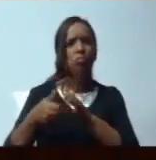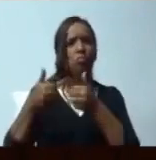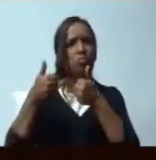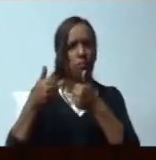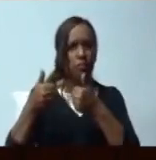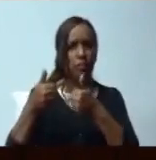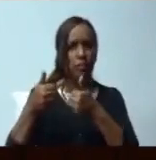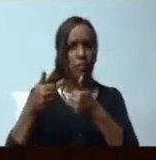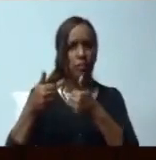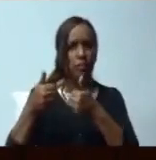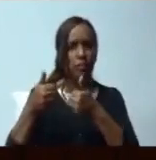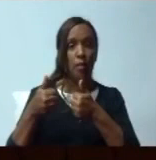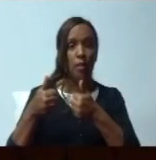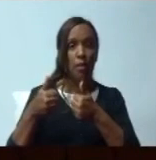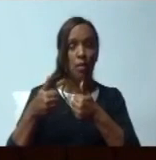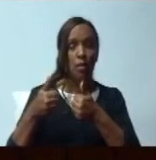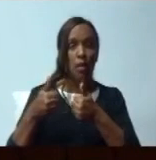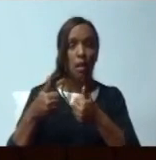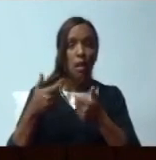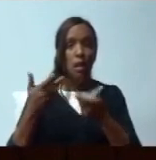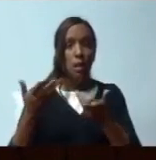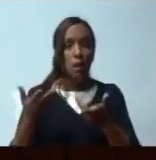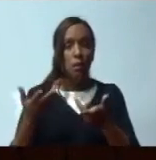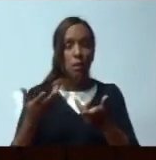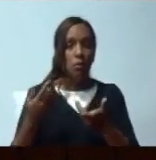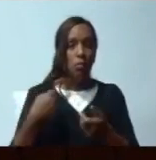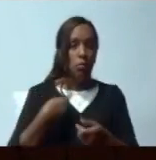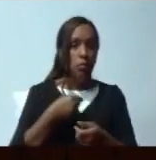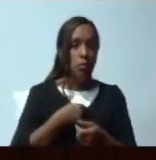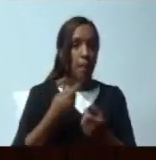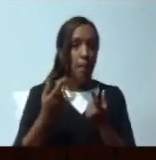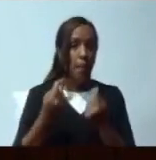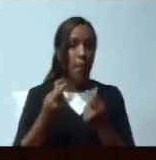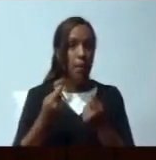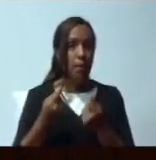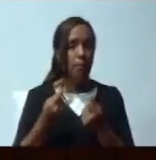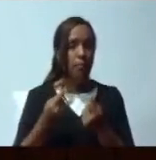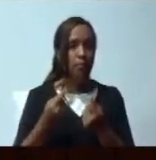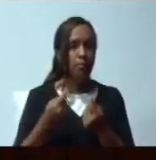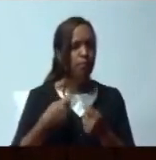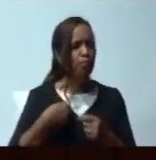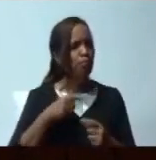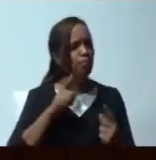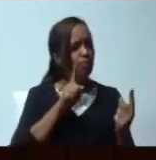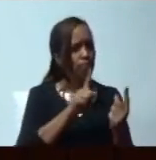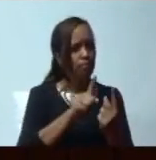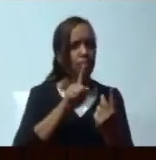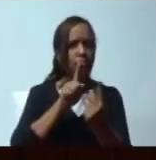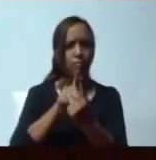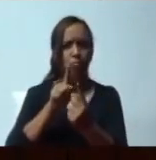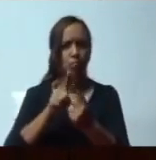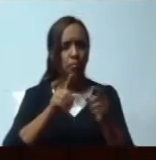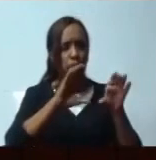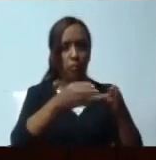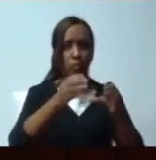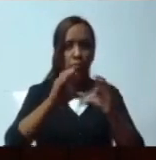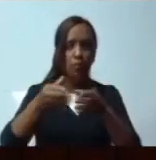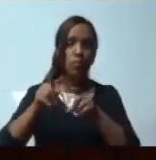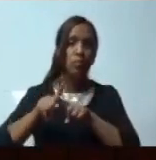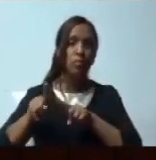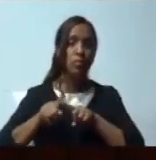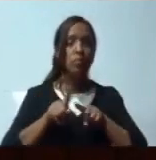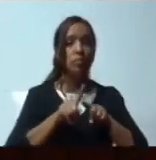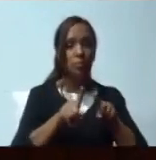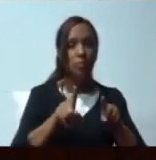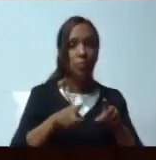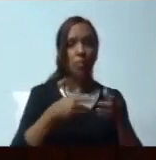recurrimos a organizaciones sociales, políticas, religiosas y a amigos